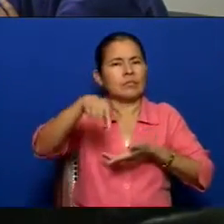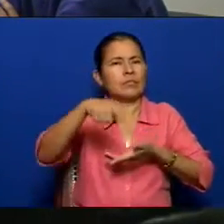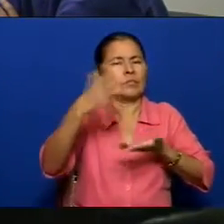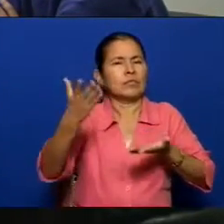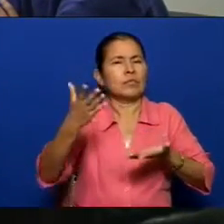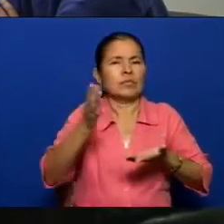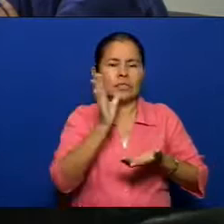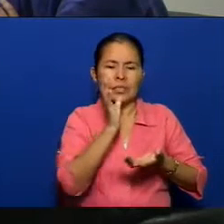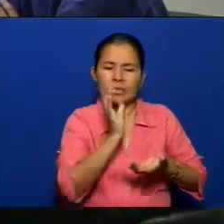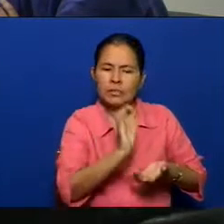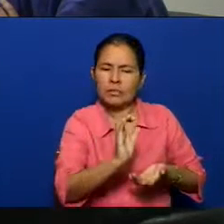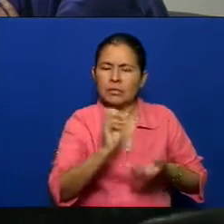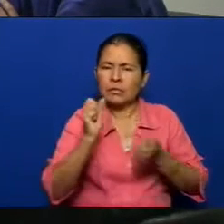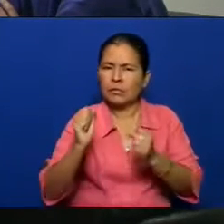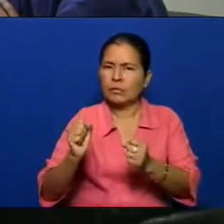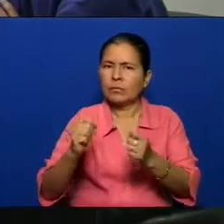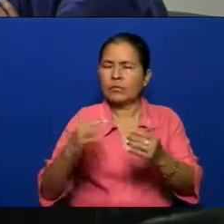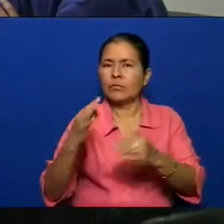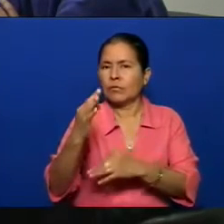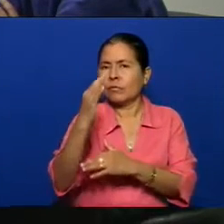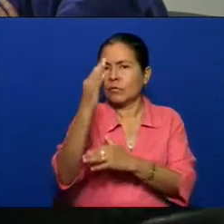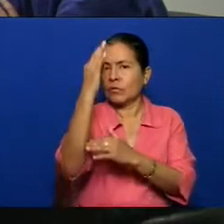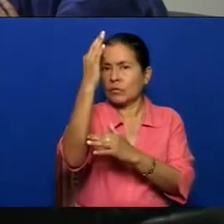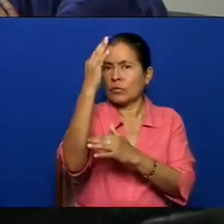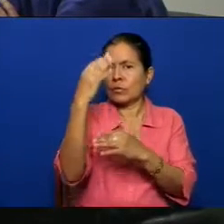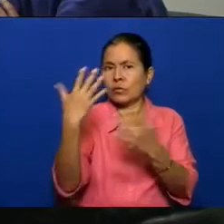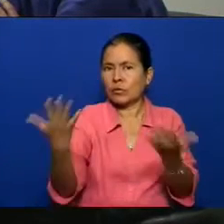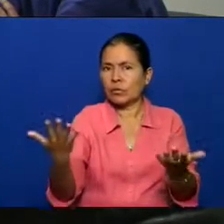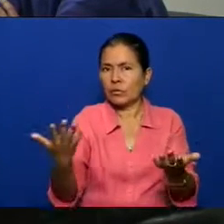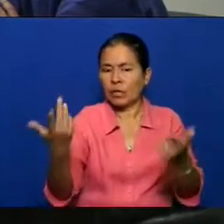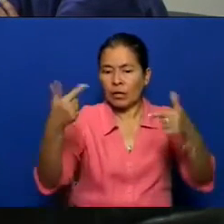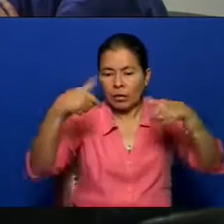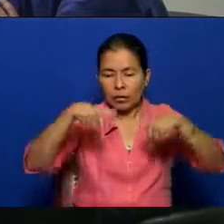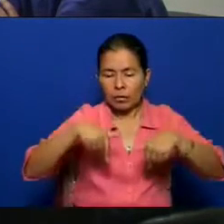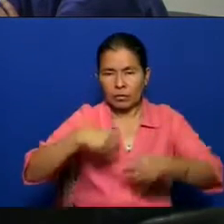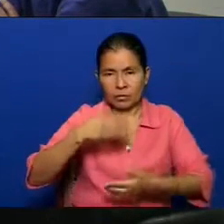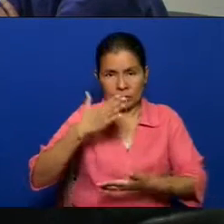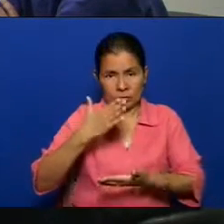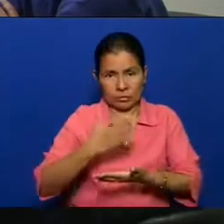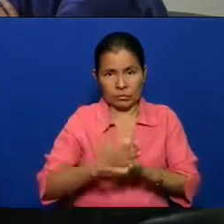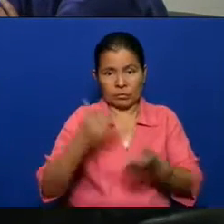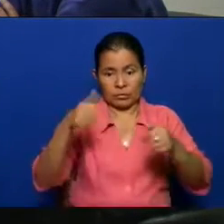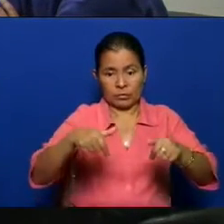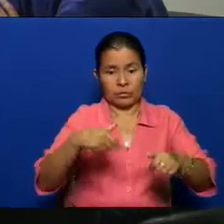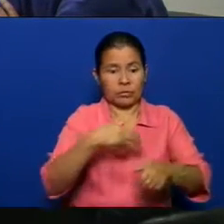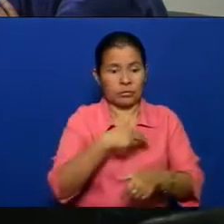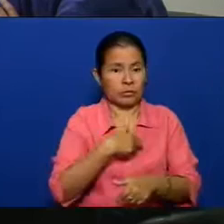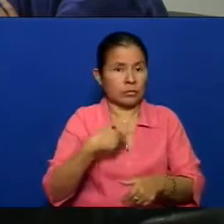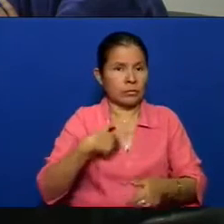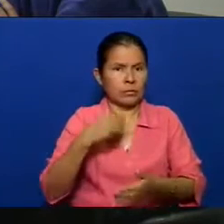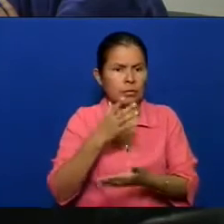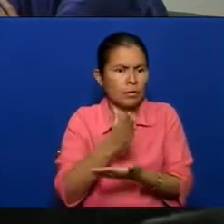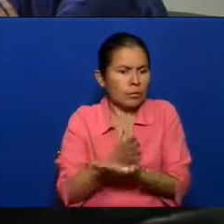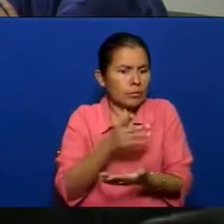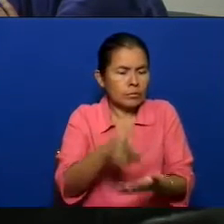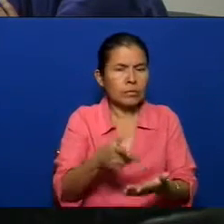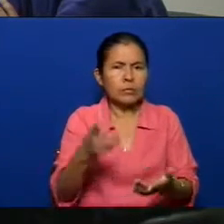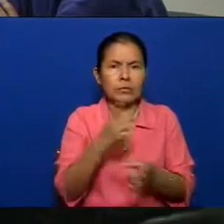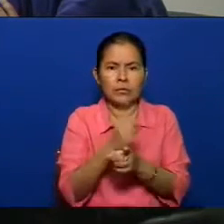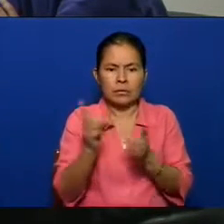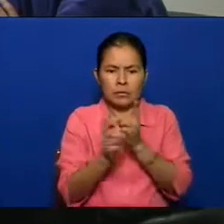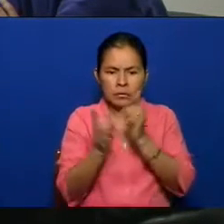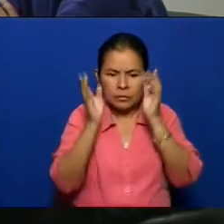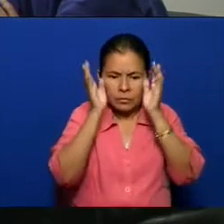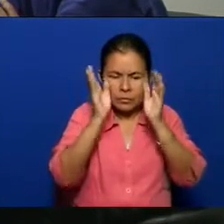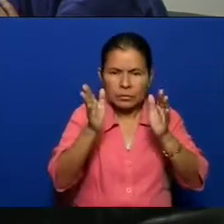niños son el futuro es verdad, pero si no inviertes ahora, ahora es cuando hay que darles servicios básicos, ahora es cuando deben ir a